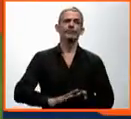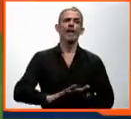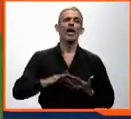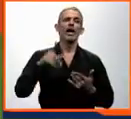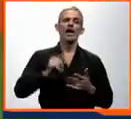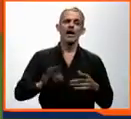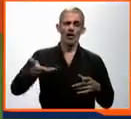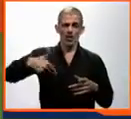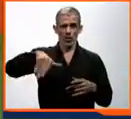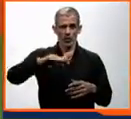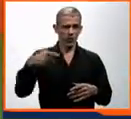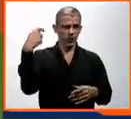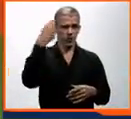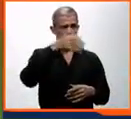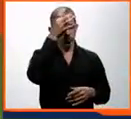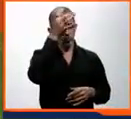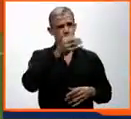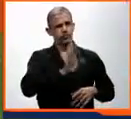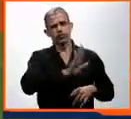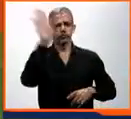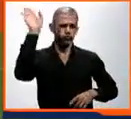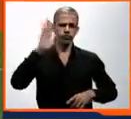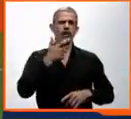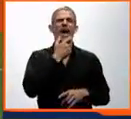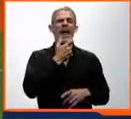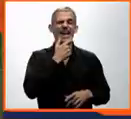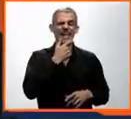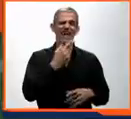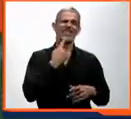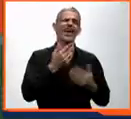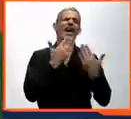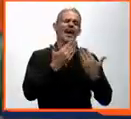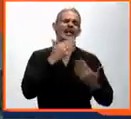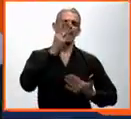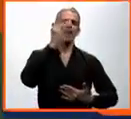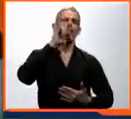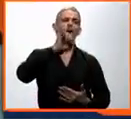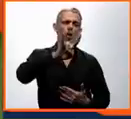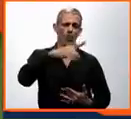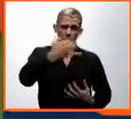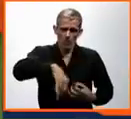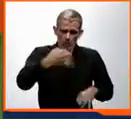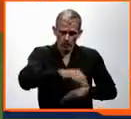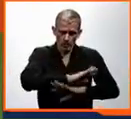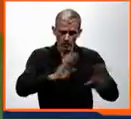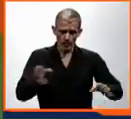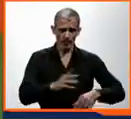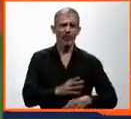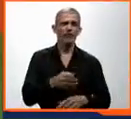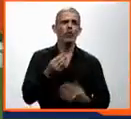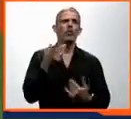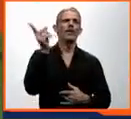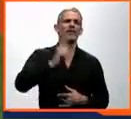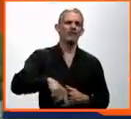sentido la fortuna hoy le está diciendo a Racing que gracias a Bou, que está en un espléndido momento, pueden